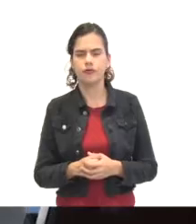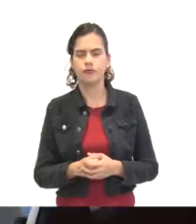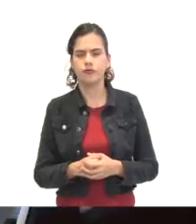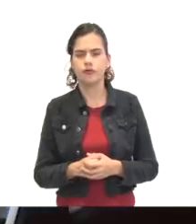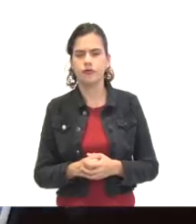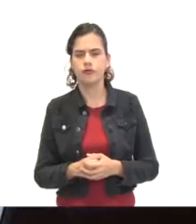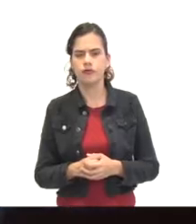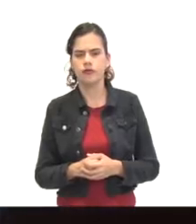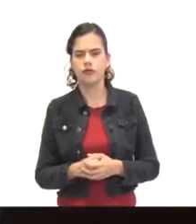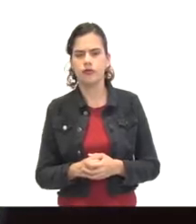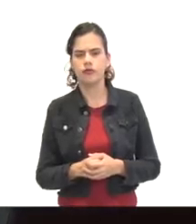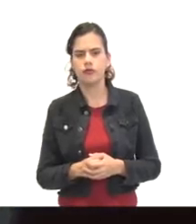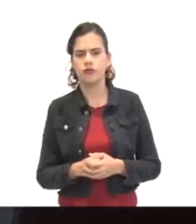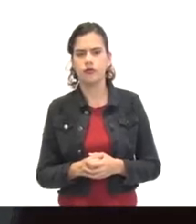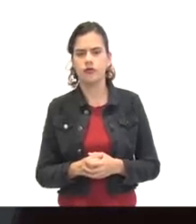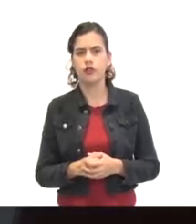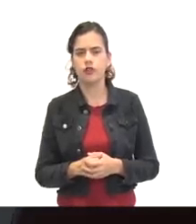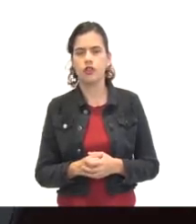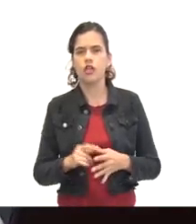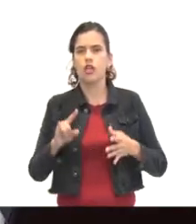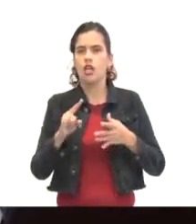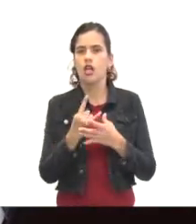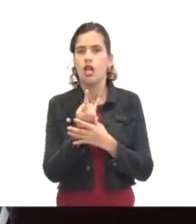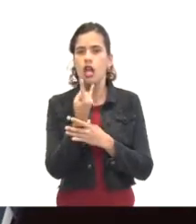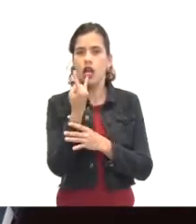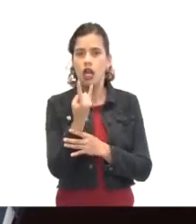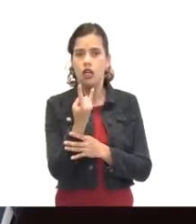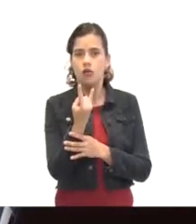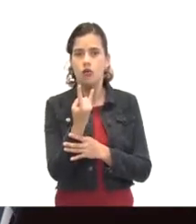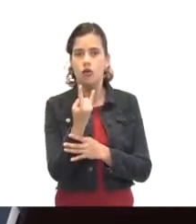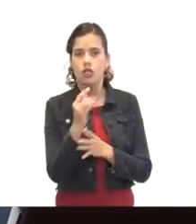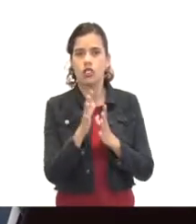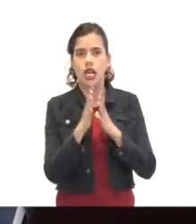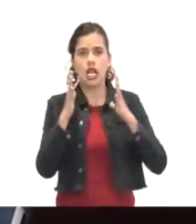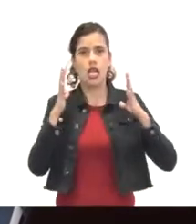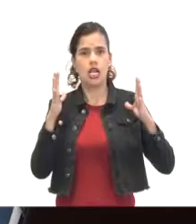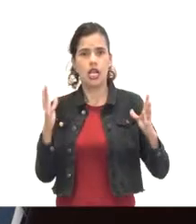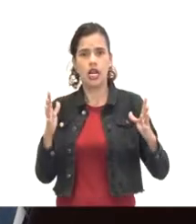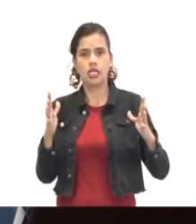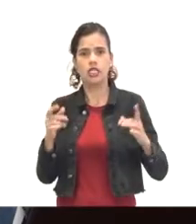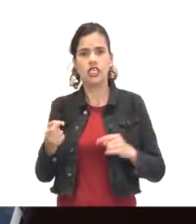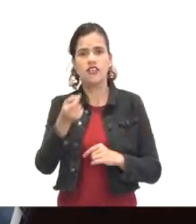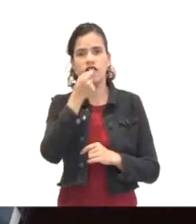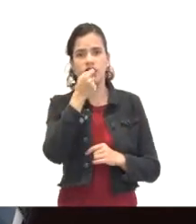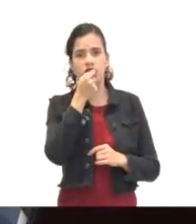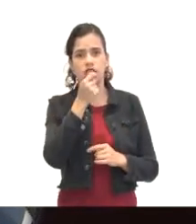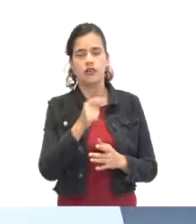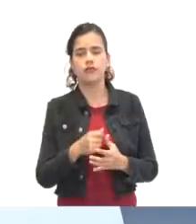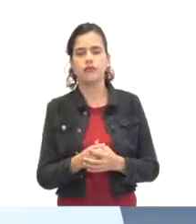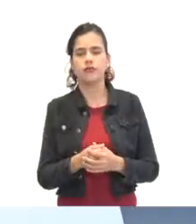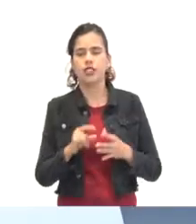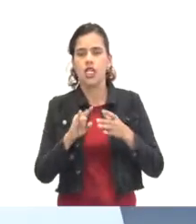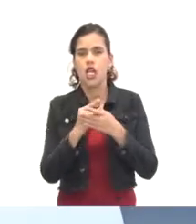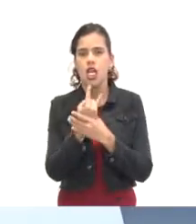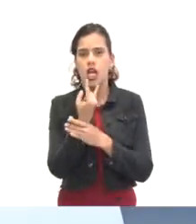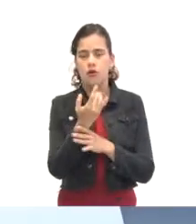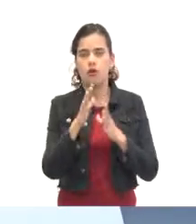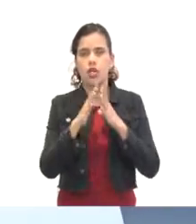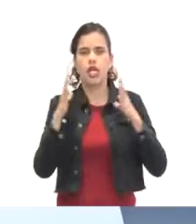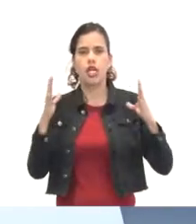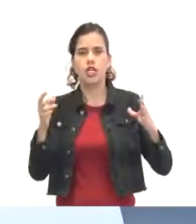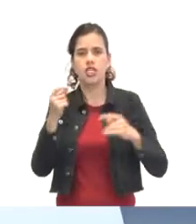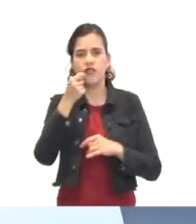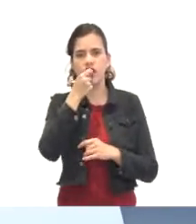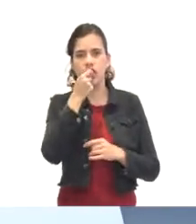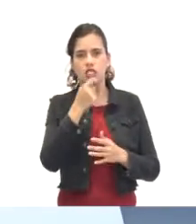oración. Dice así: el árbol está grande y verde. El árbol está grande y